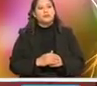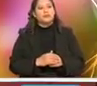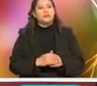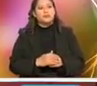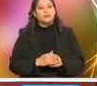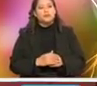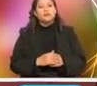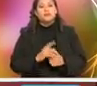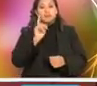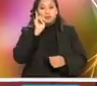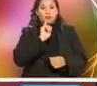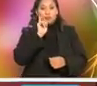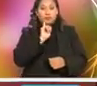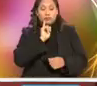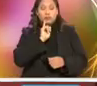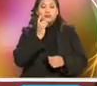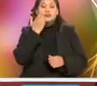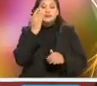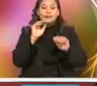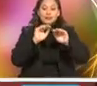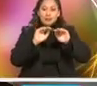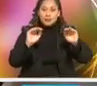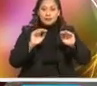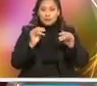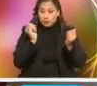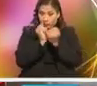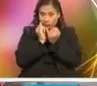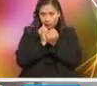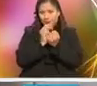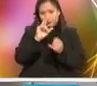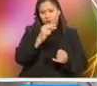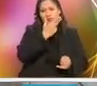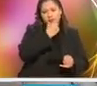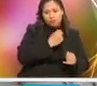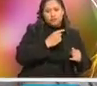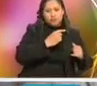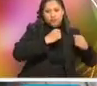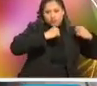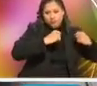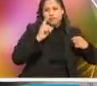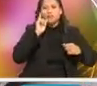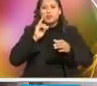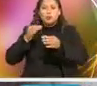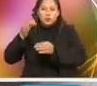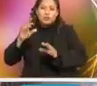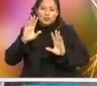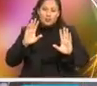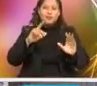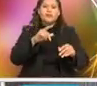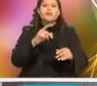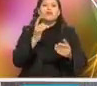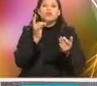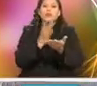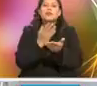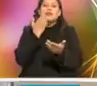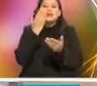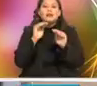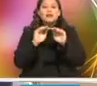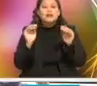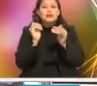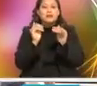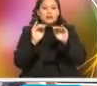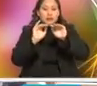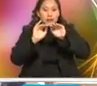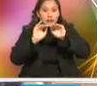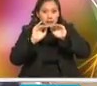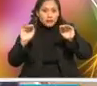igualdad, pues no, iguales no somos. Tenemos circunstancias distintas, la equidad de género, pero... Es que ella sí, como bien lo dices, ella se ha